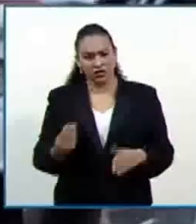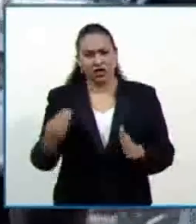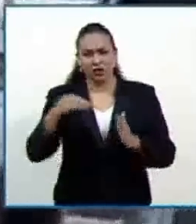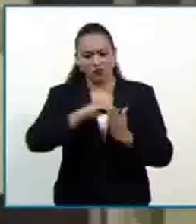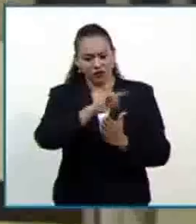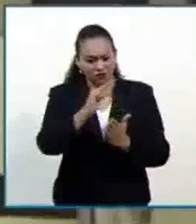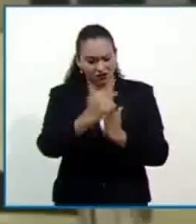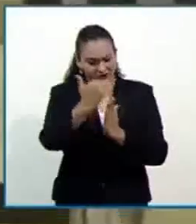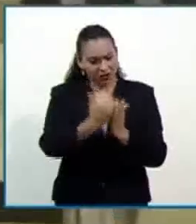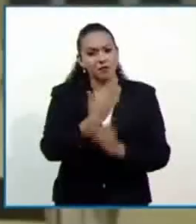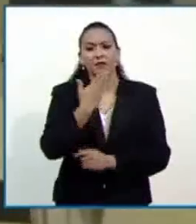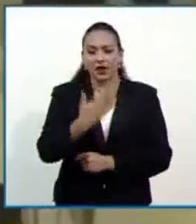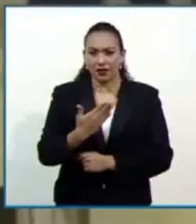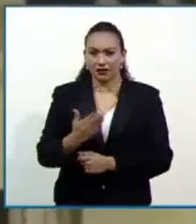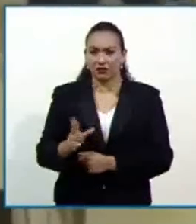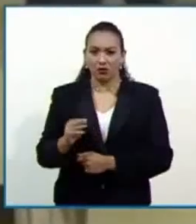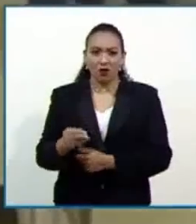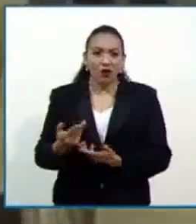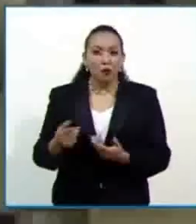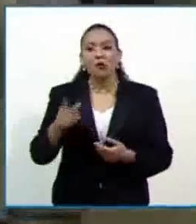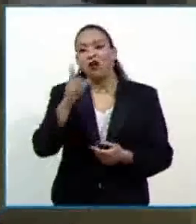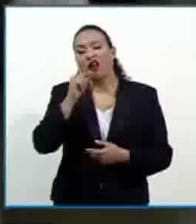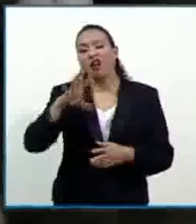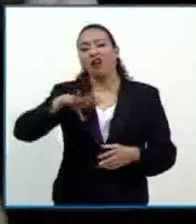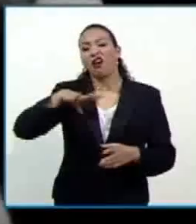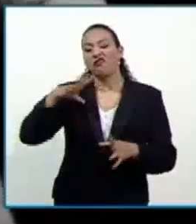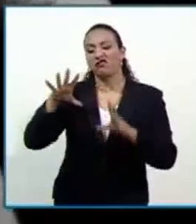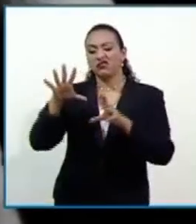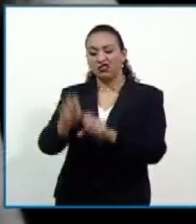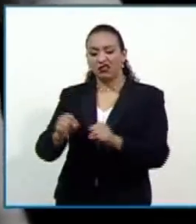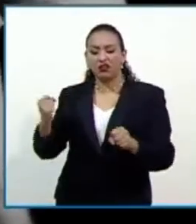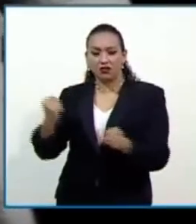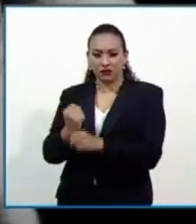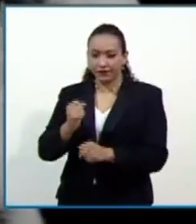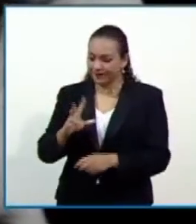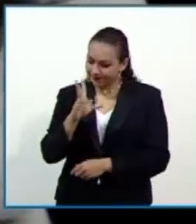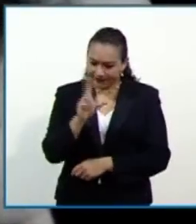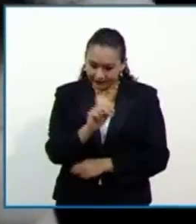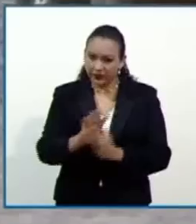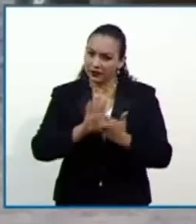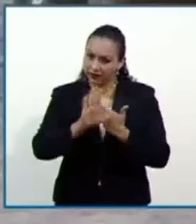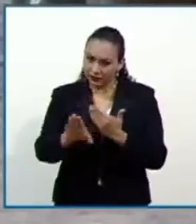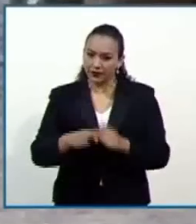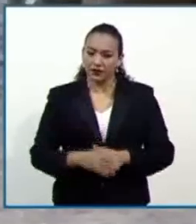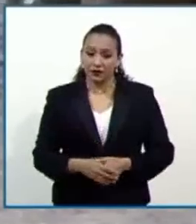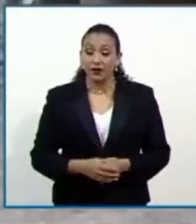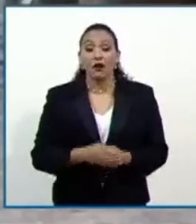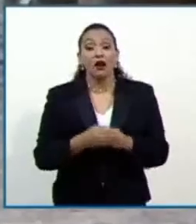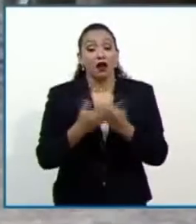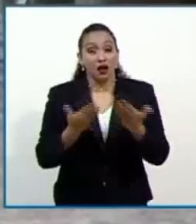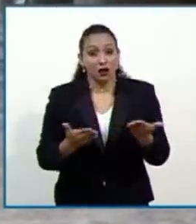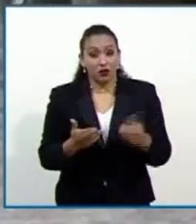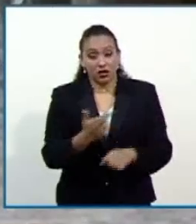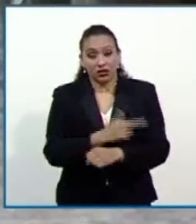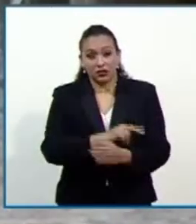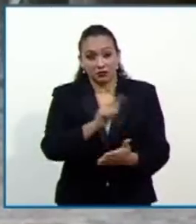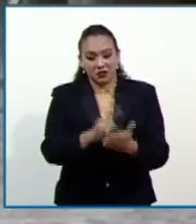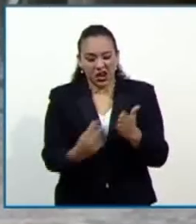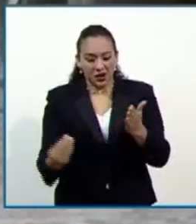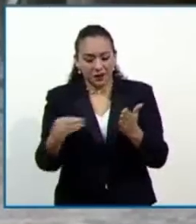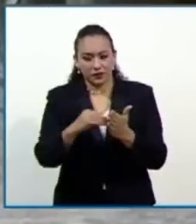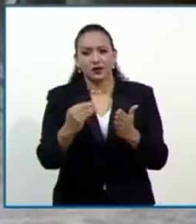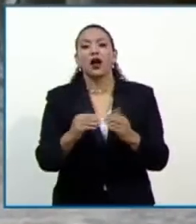políticas efectivas que garanticen la erradicación de esta práctica que prevalece en el país. Los recursos legales fueron impulsados